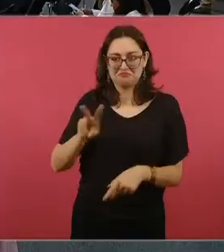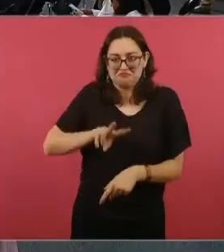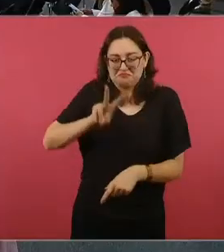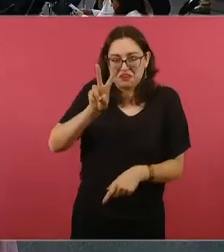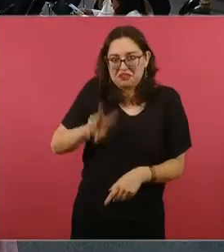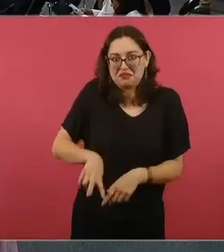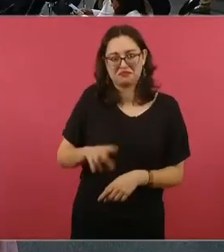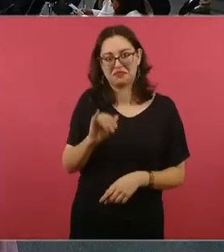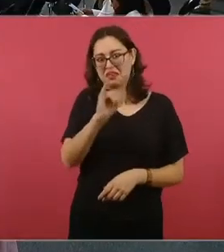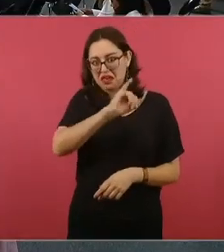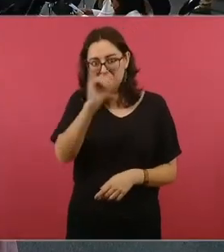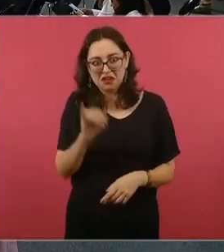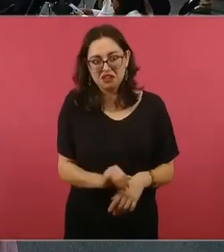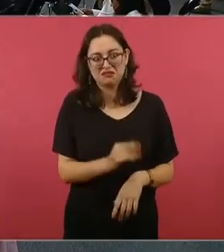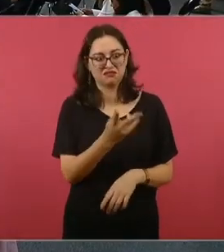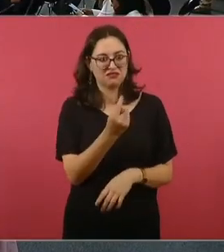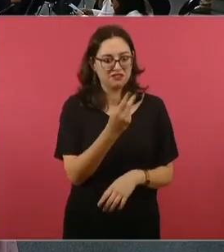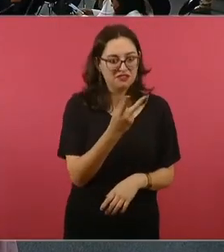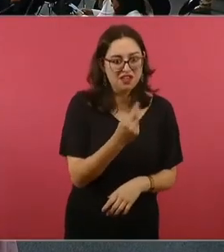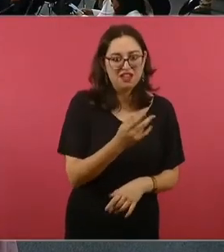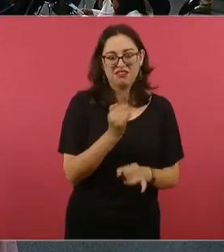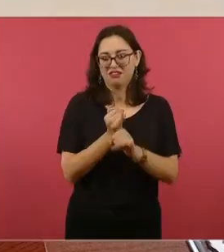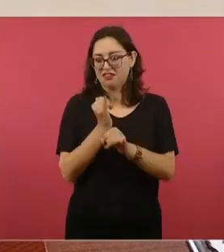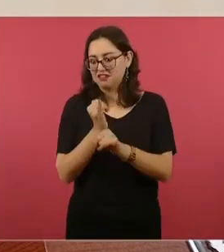para informarse.